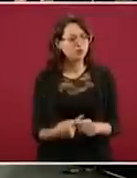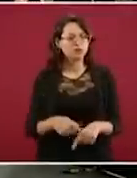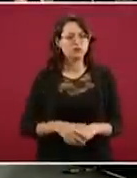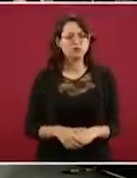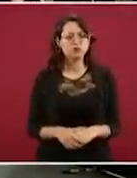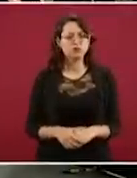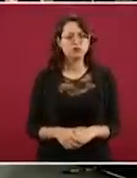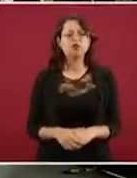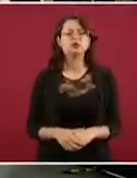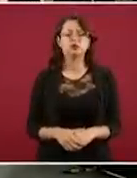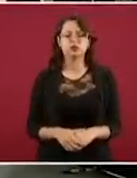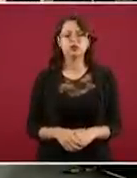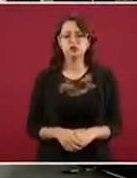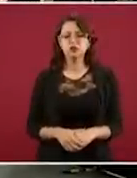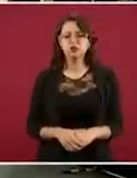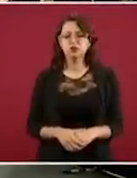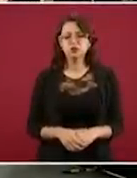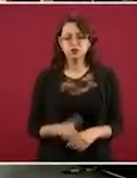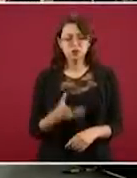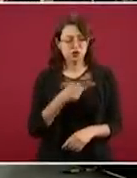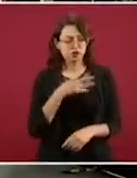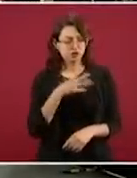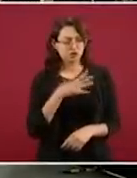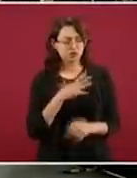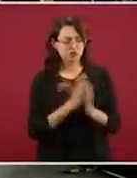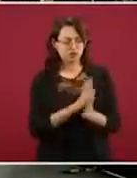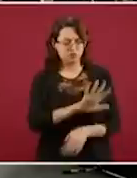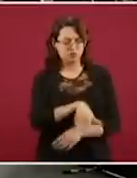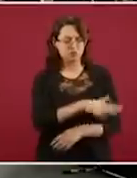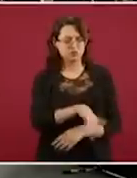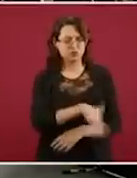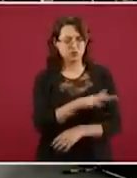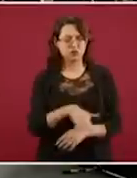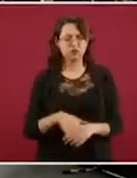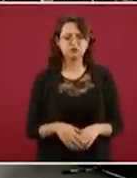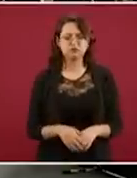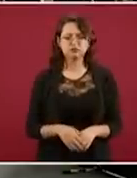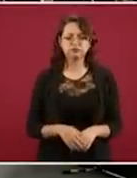Sí. ¿Lo tiene? ¿Lo puedes buscar?